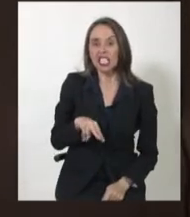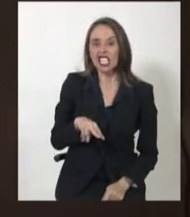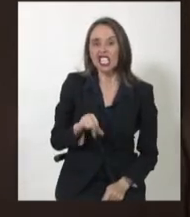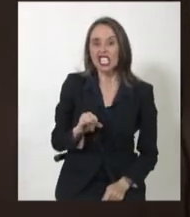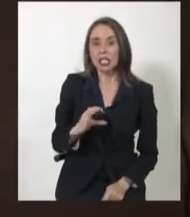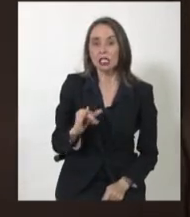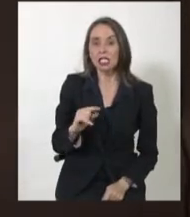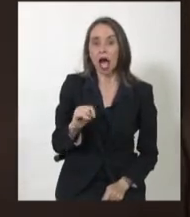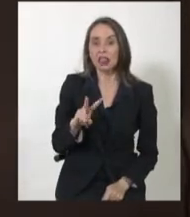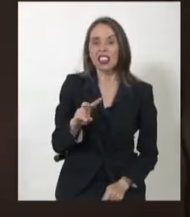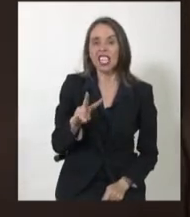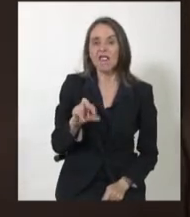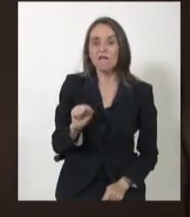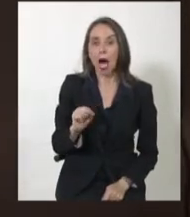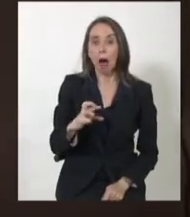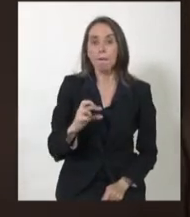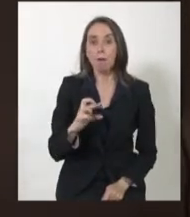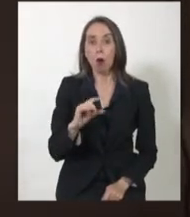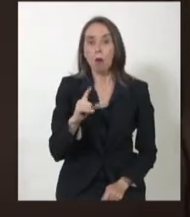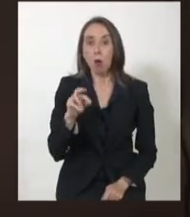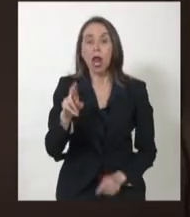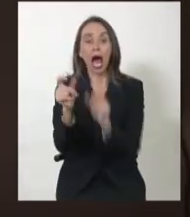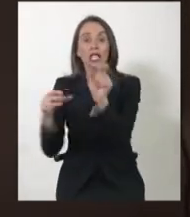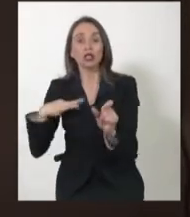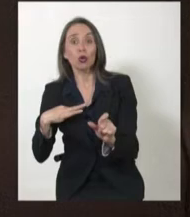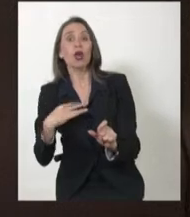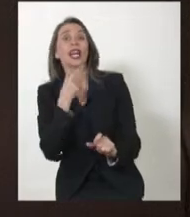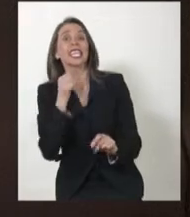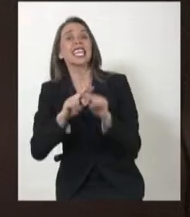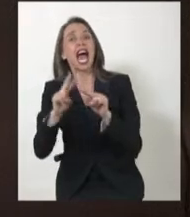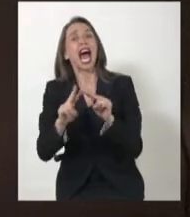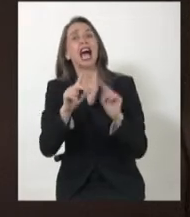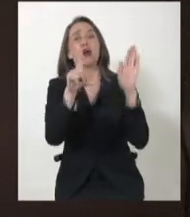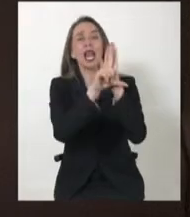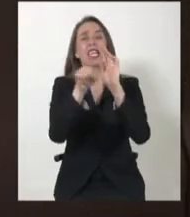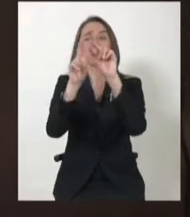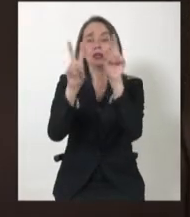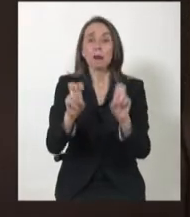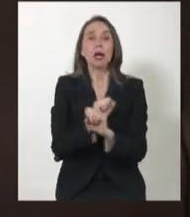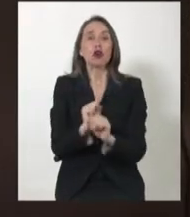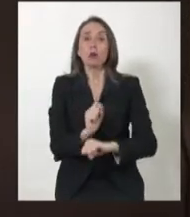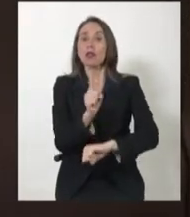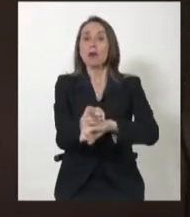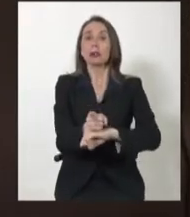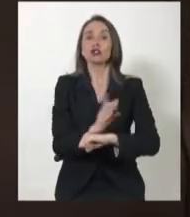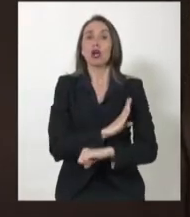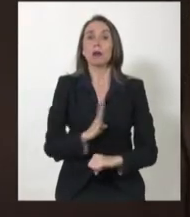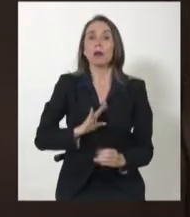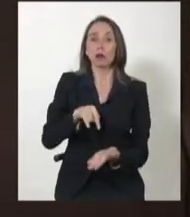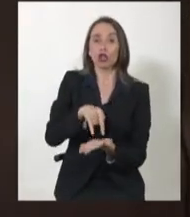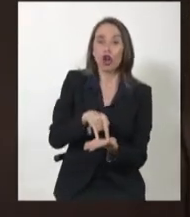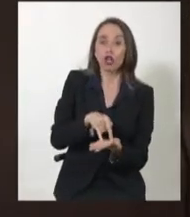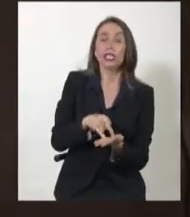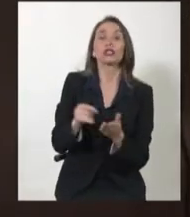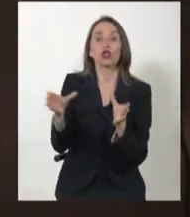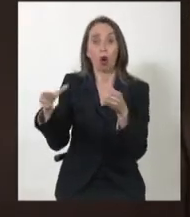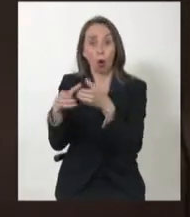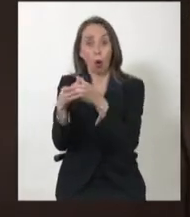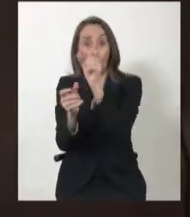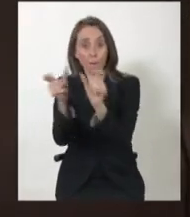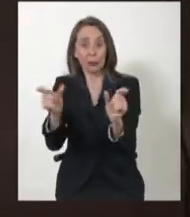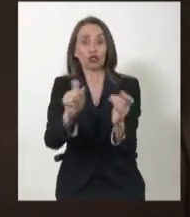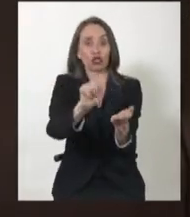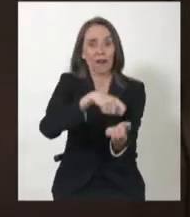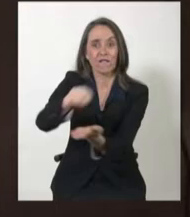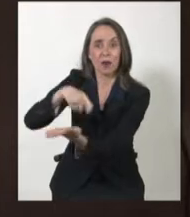materia y no tiene forma de obligar al Congreso a legislar. Se hace a través de la iniciativa, en que se junta un número de